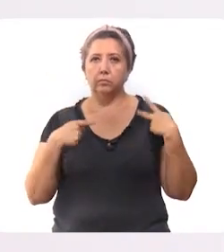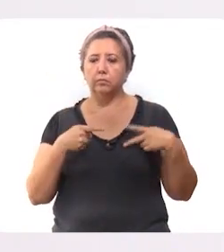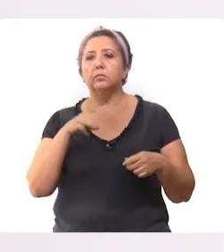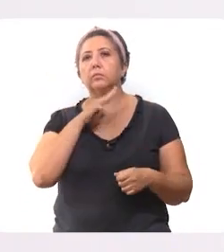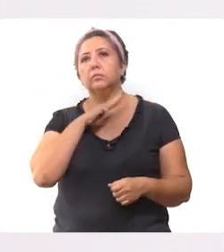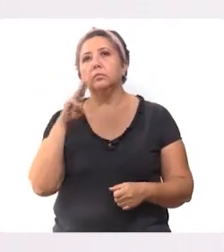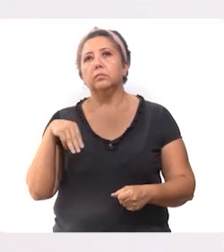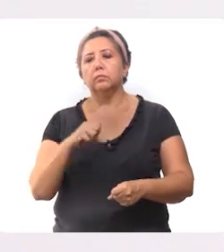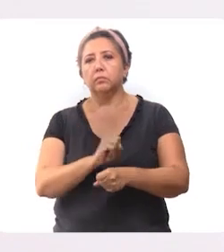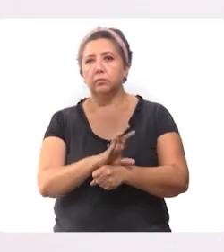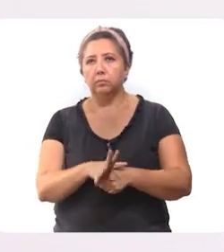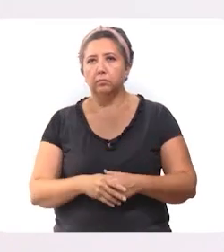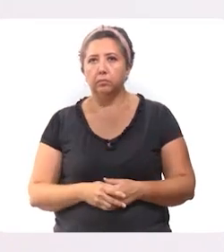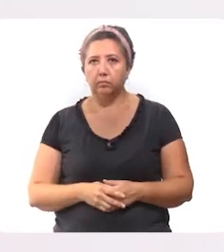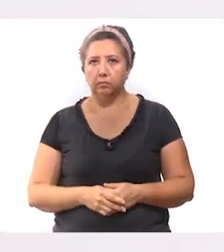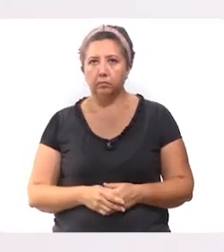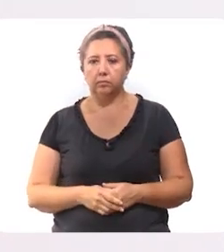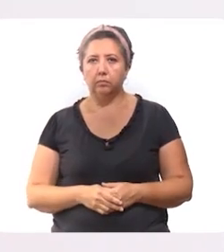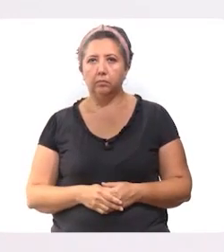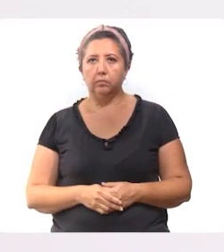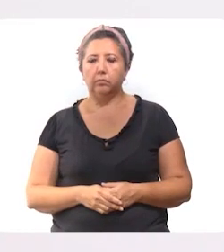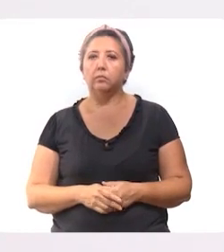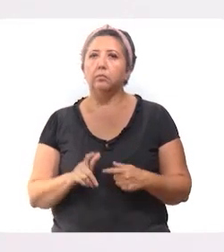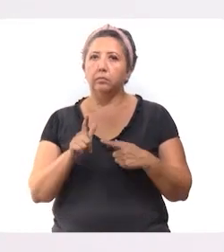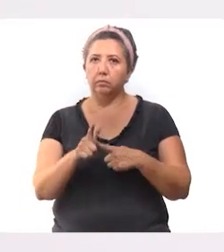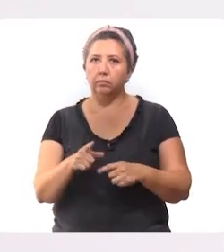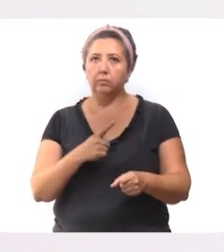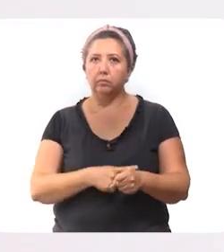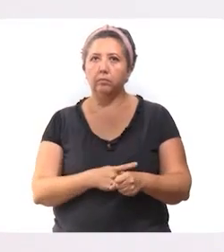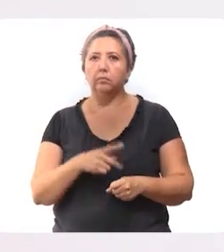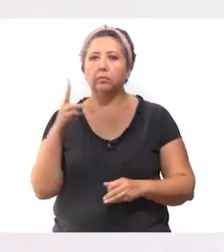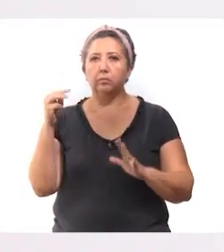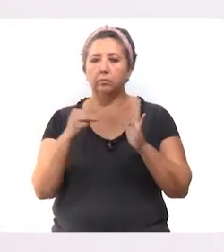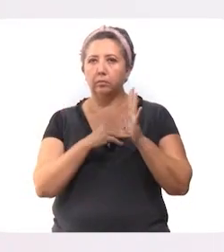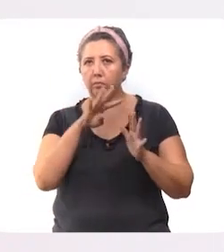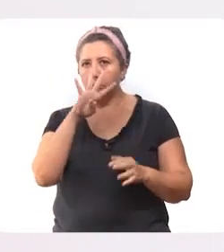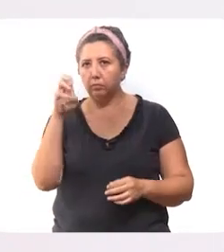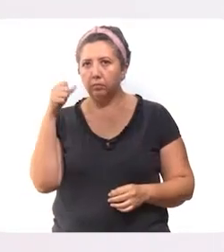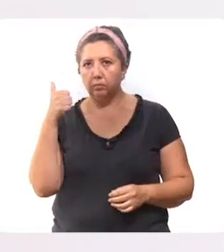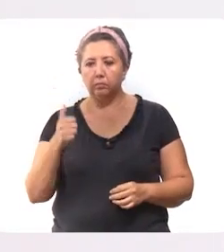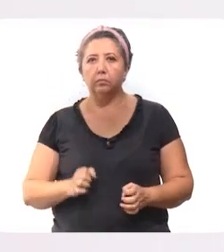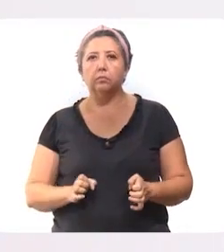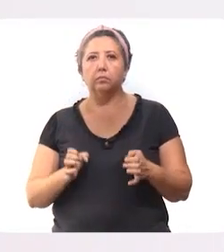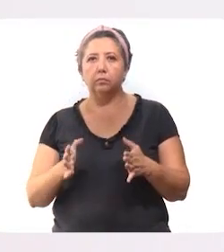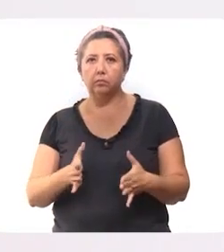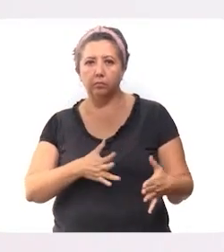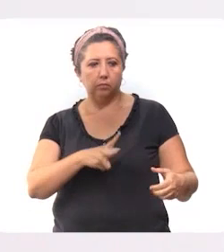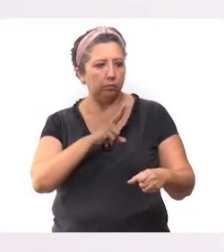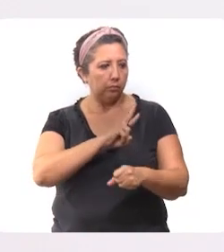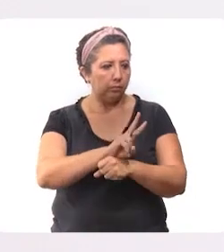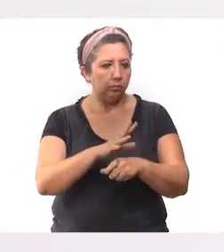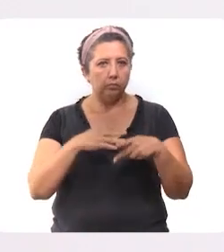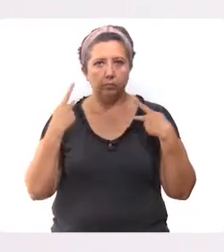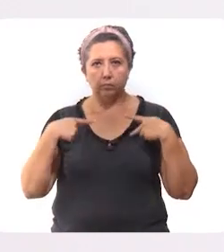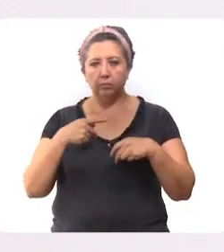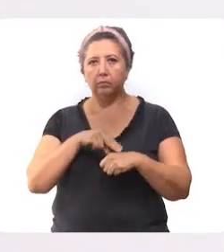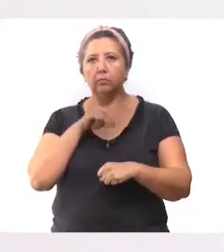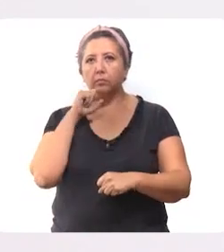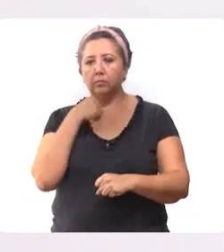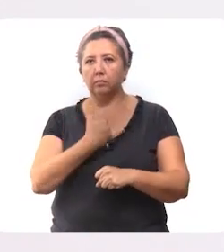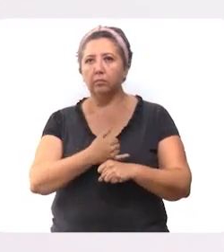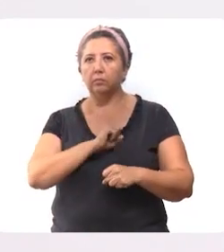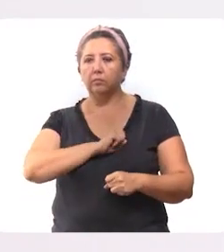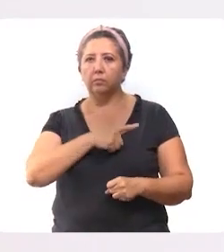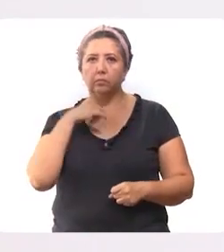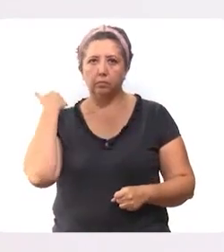personas fallecidas a causa del coronavirus. De los casos activos, 2.406 están estables, aislados y monitoreados por personal